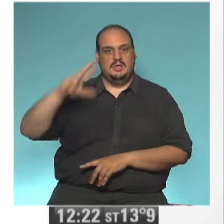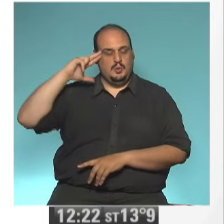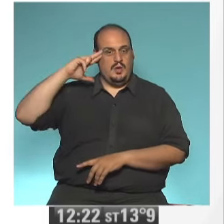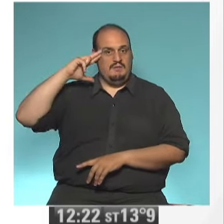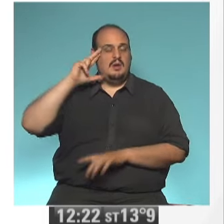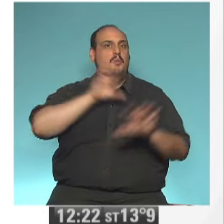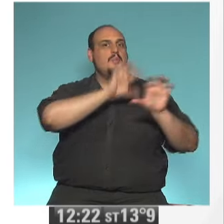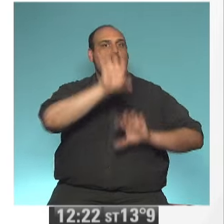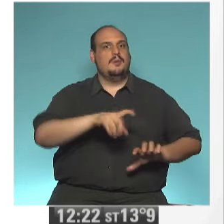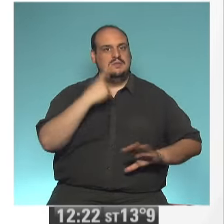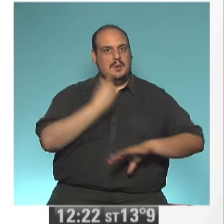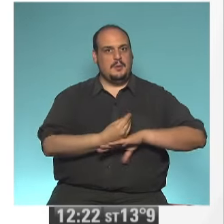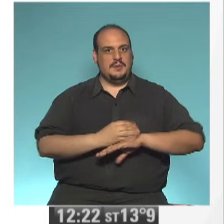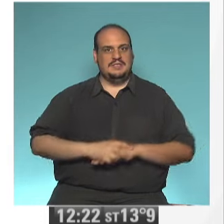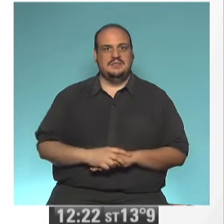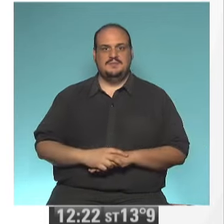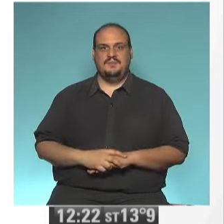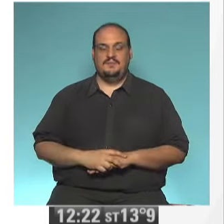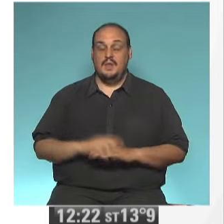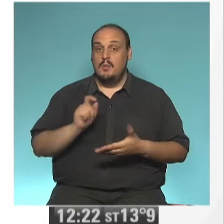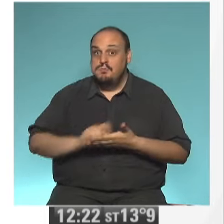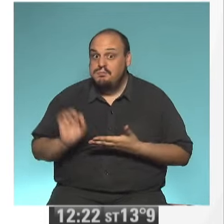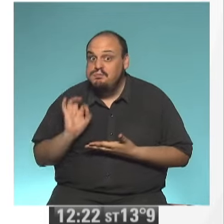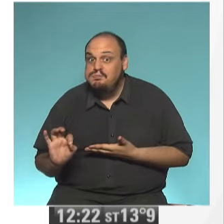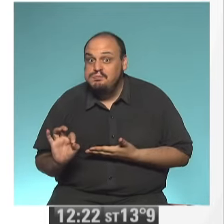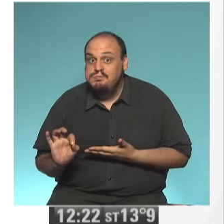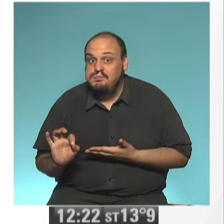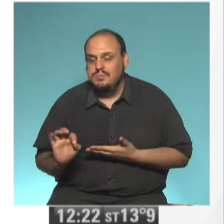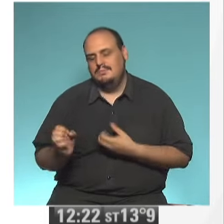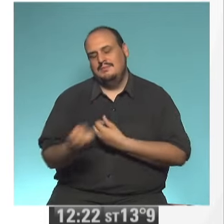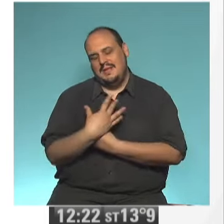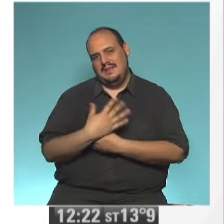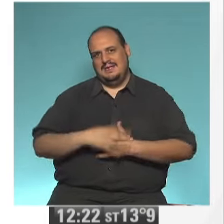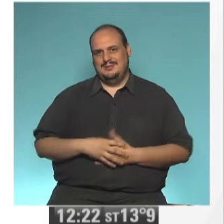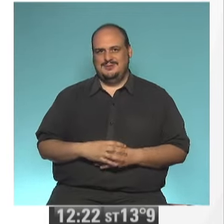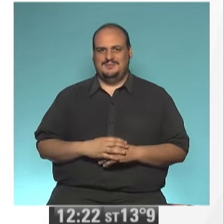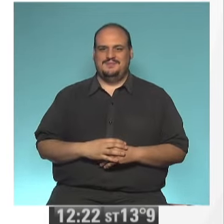011-3275-2139 si estás en otra provincia. ¿Ya lo agendaste? Escribinos.